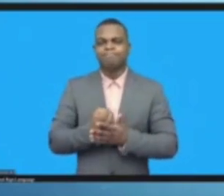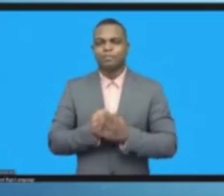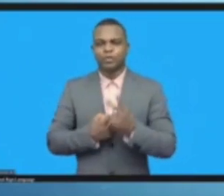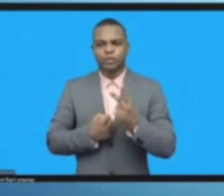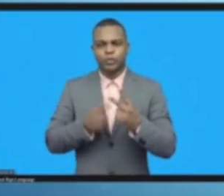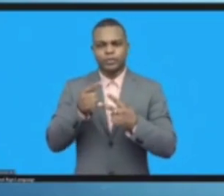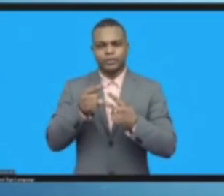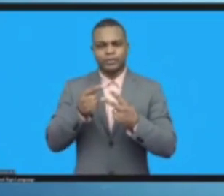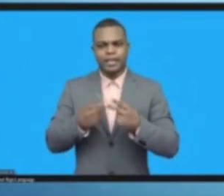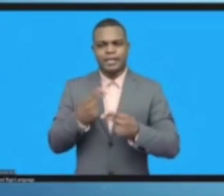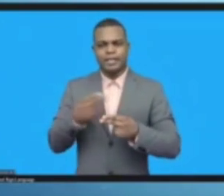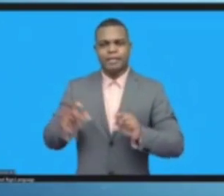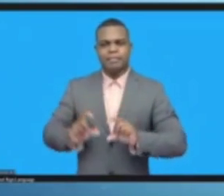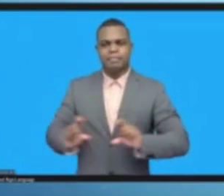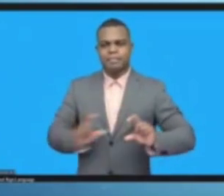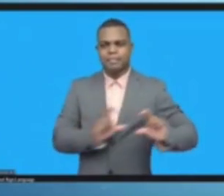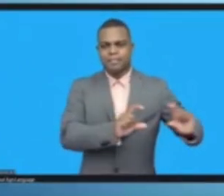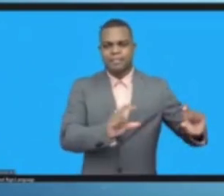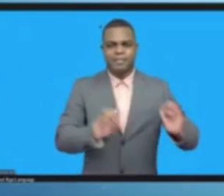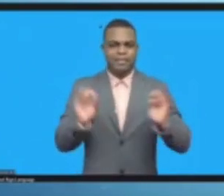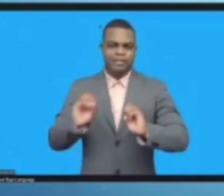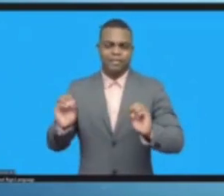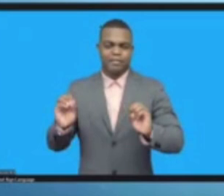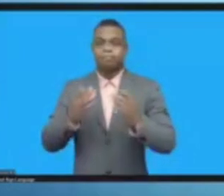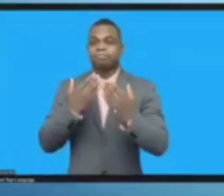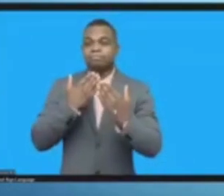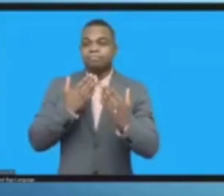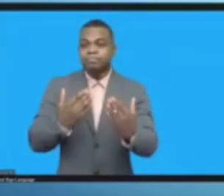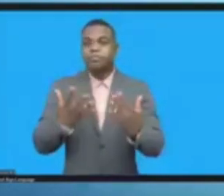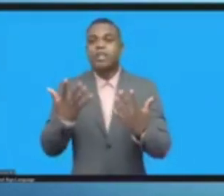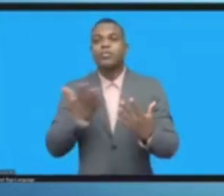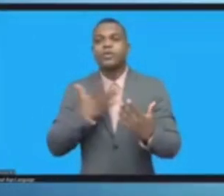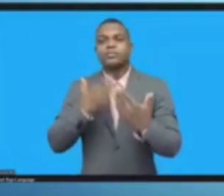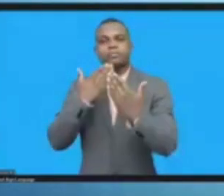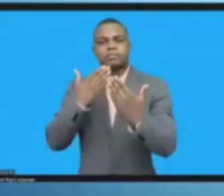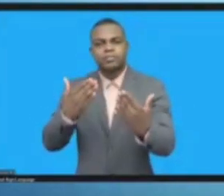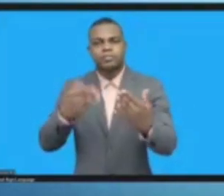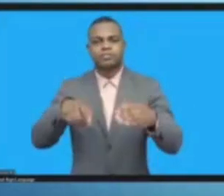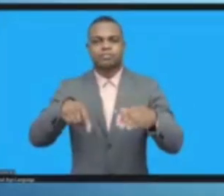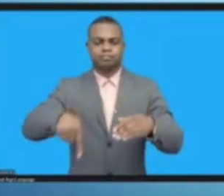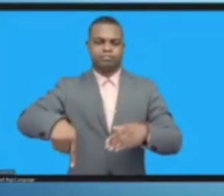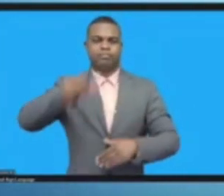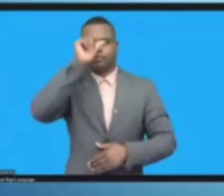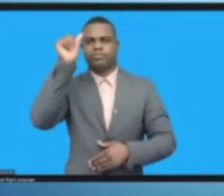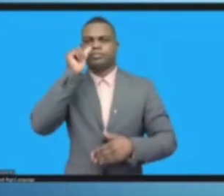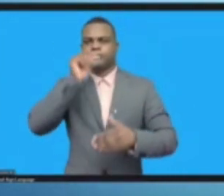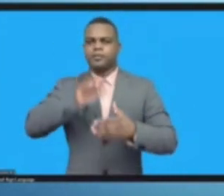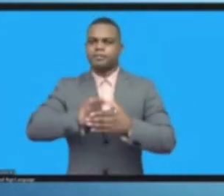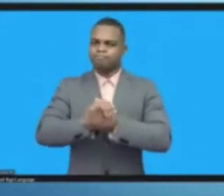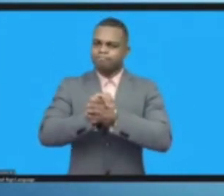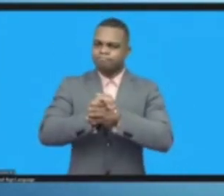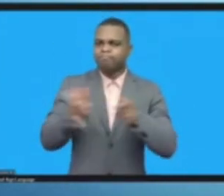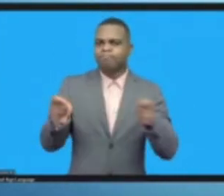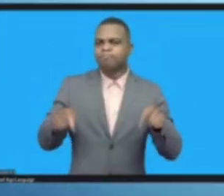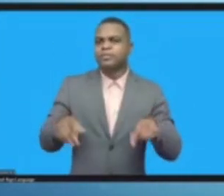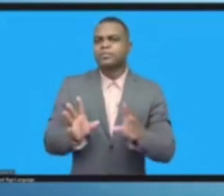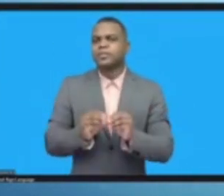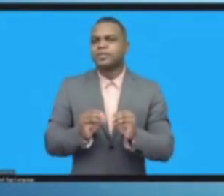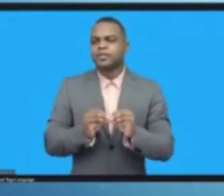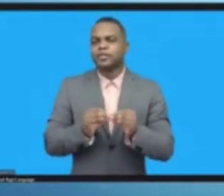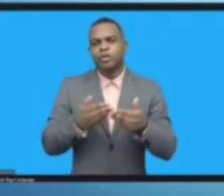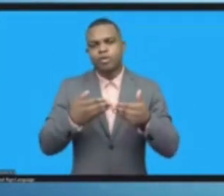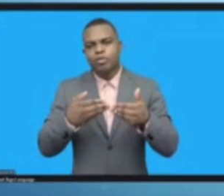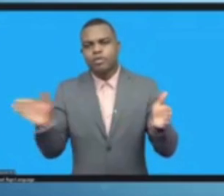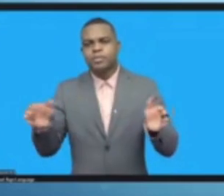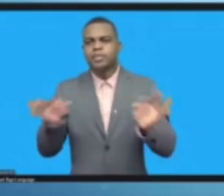comenzamos antes de tiempo y terminaremos antes de tiempo también esto no ha ocurrido nunca en general terminamos siempre tarde de forma que esto es